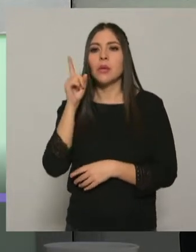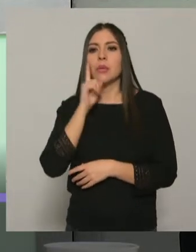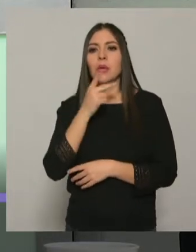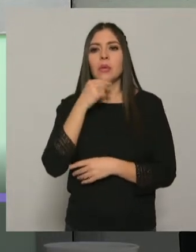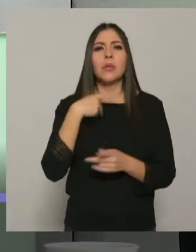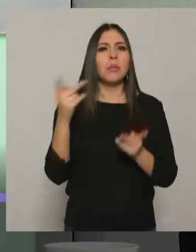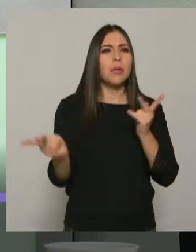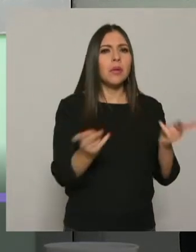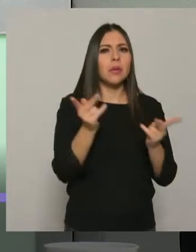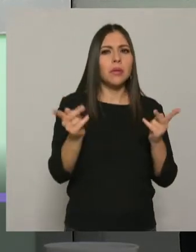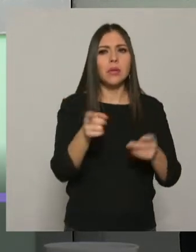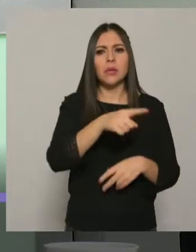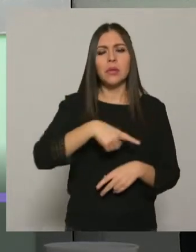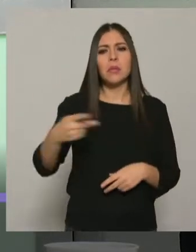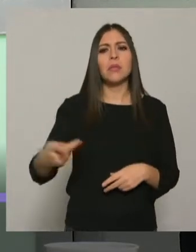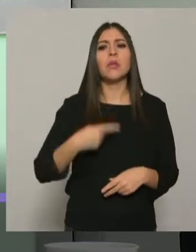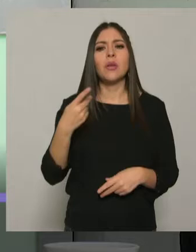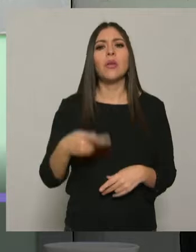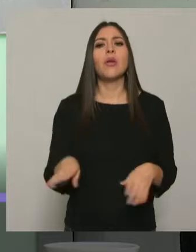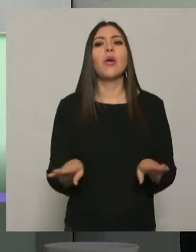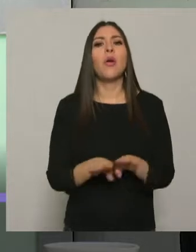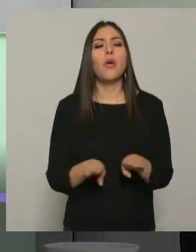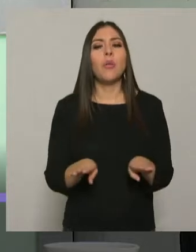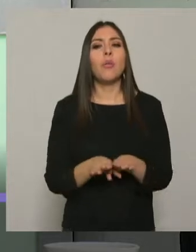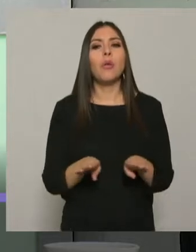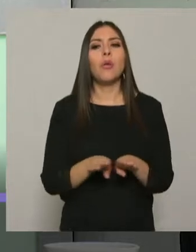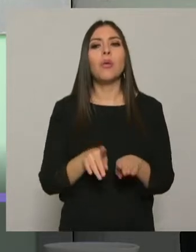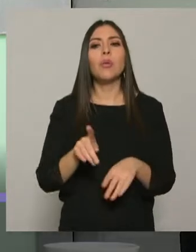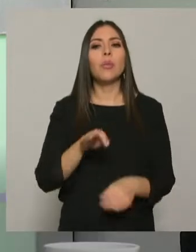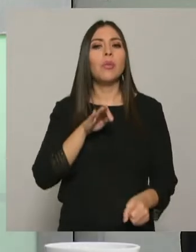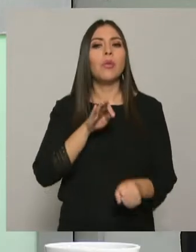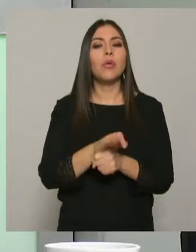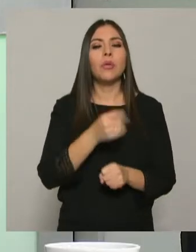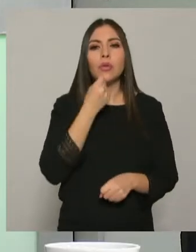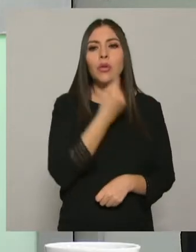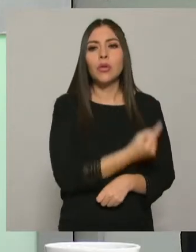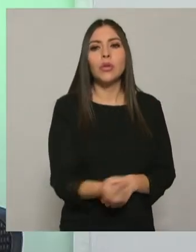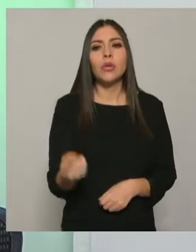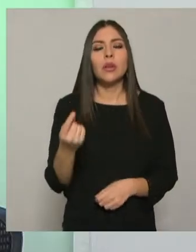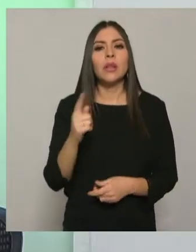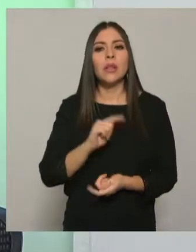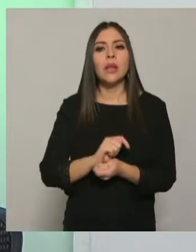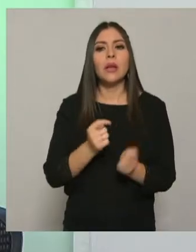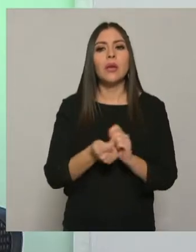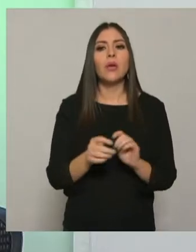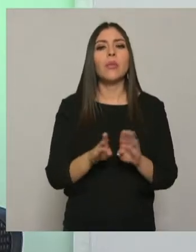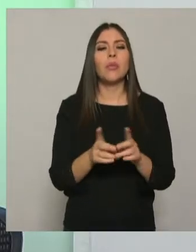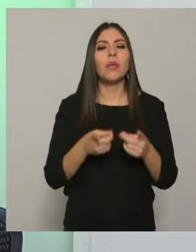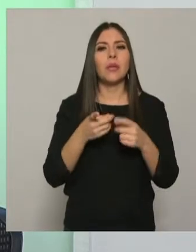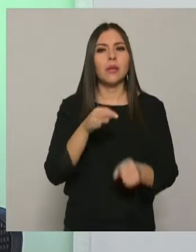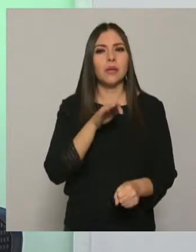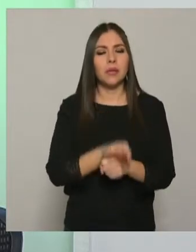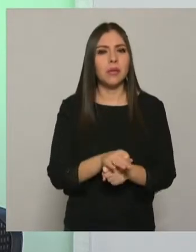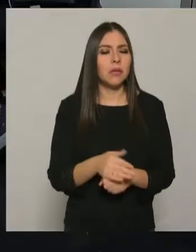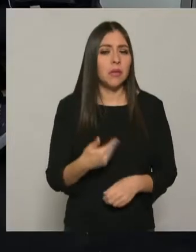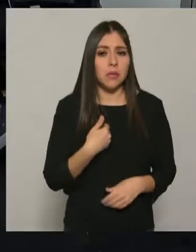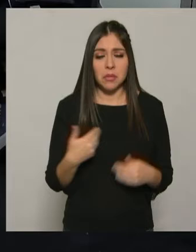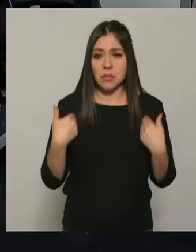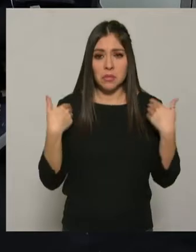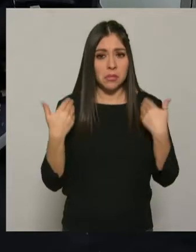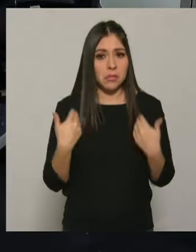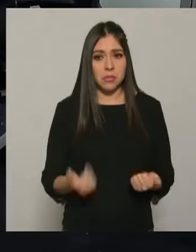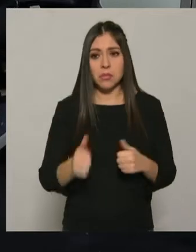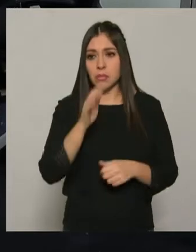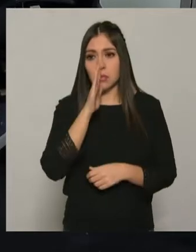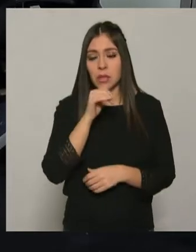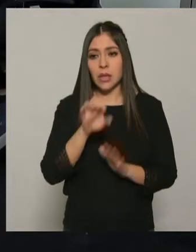ellas y ellos nos preguntaban precisamente cómo se podía dar protección a las infancias trans. Entonces no puedo entender en un momento dado cómo en el